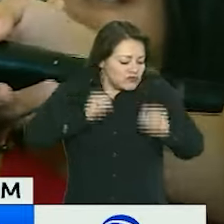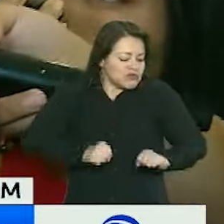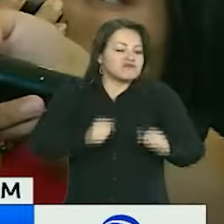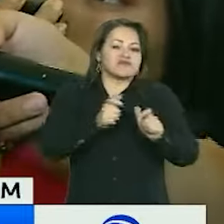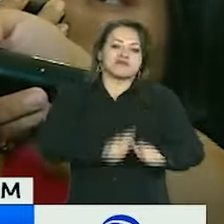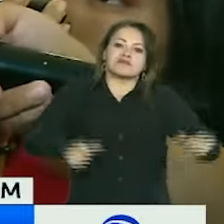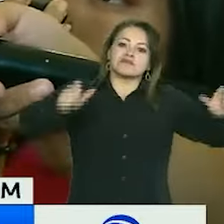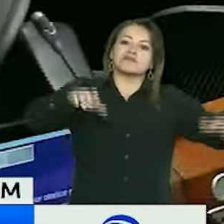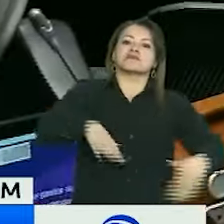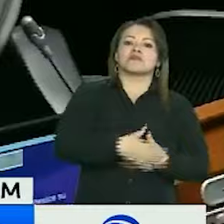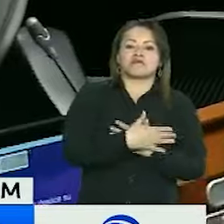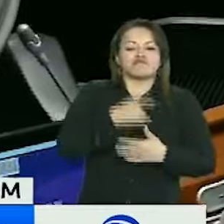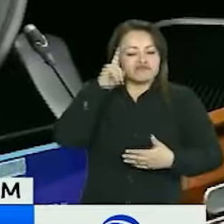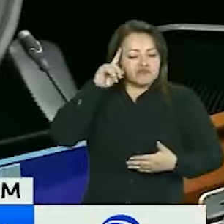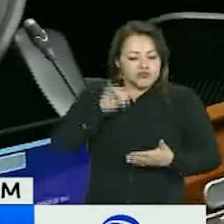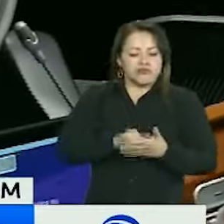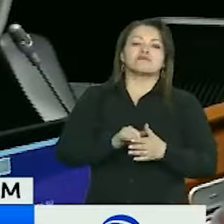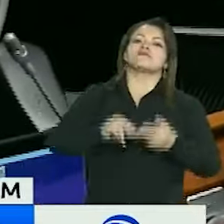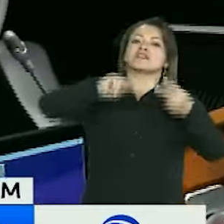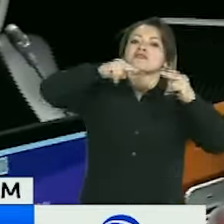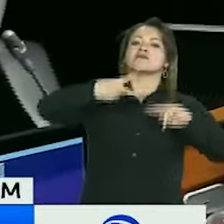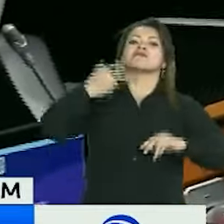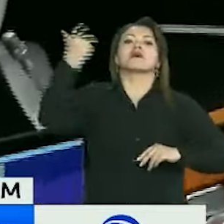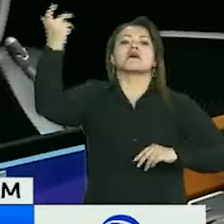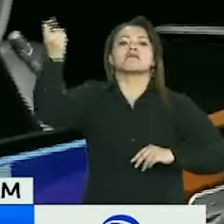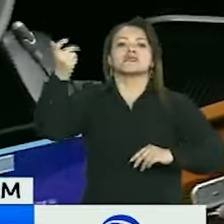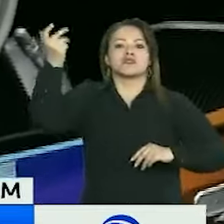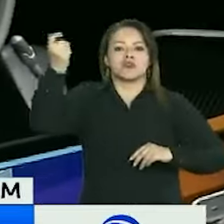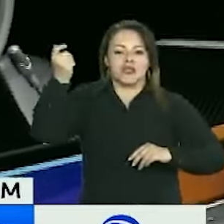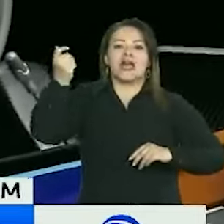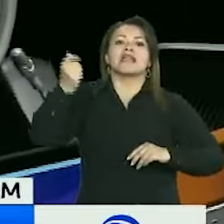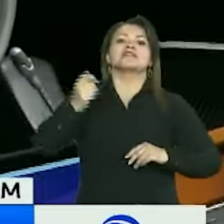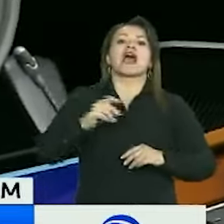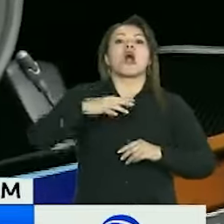y la Cámara de Representantes. La reforma pensional pasó uno de